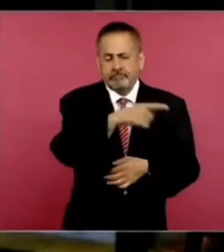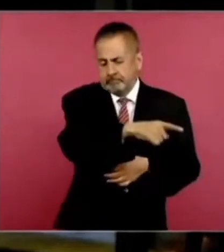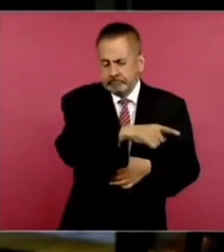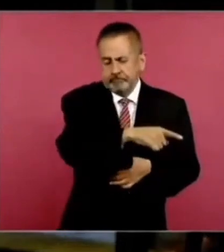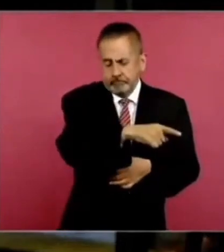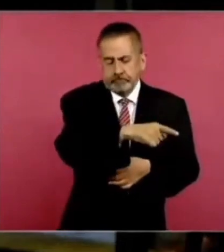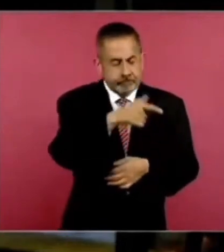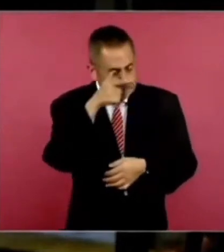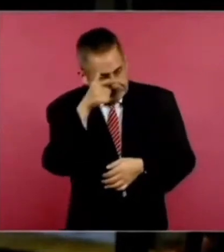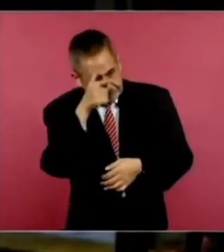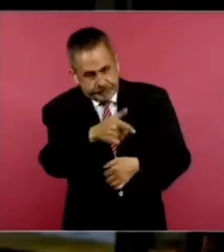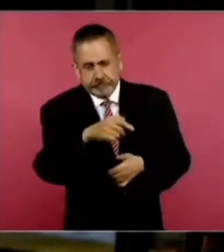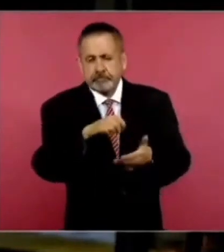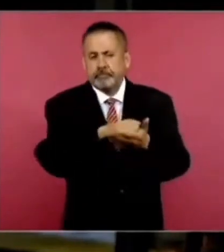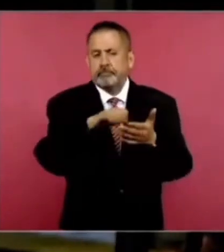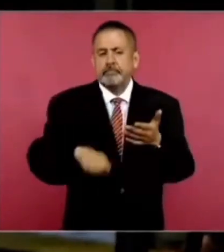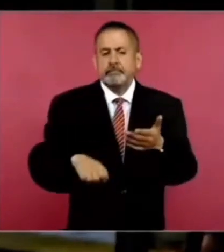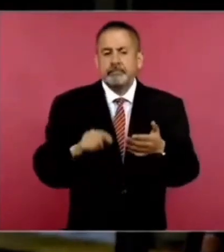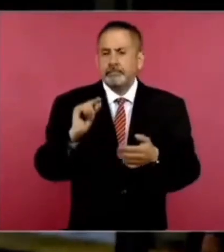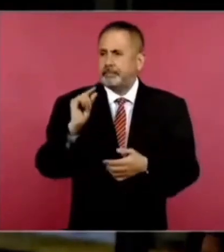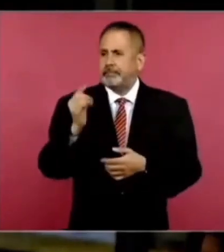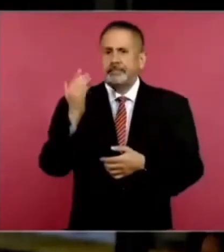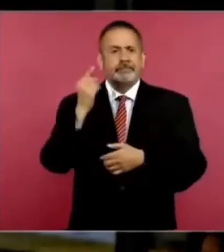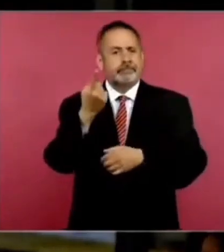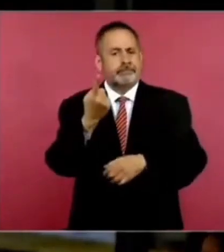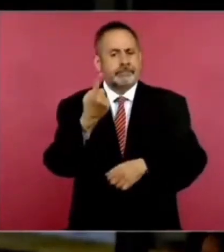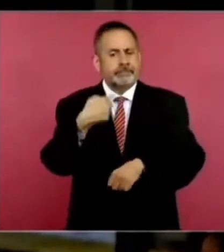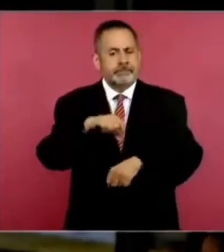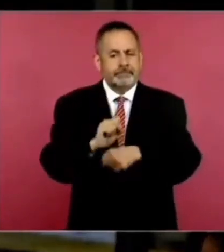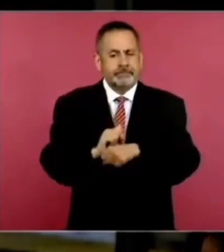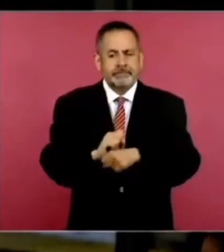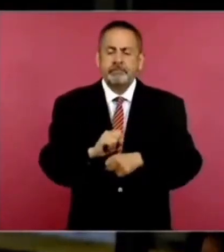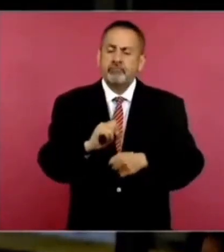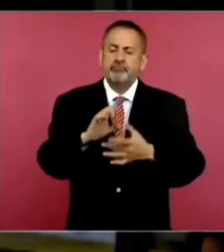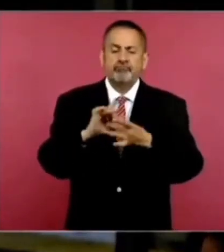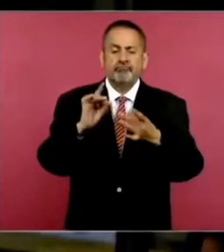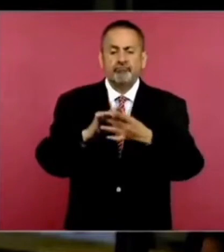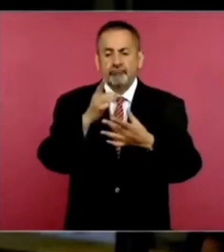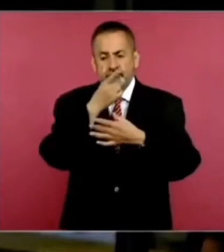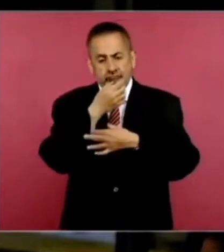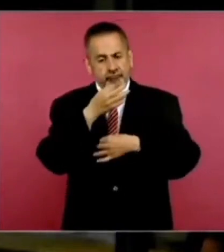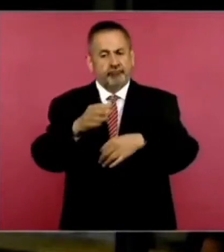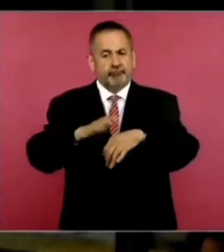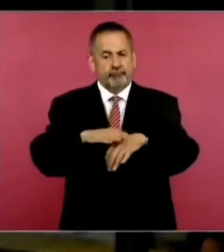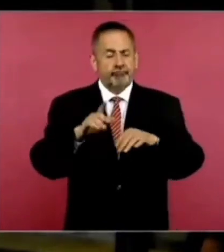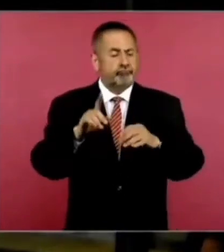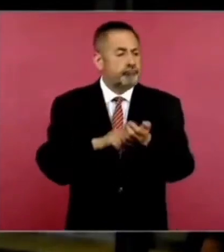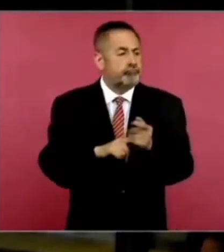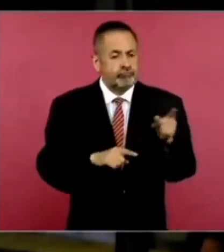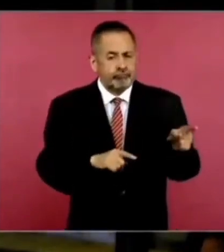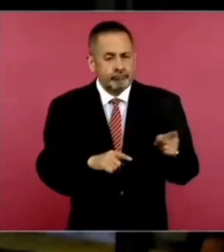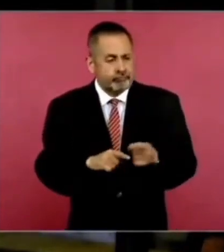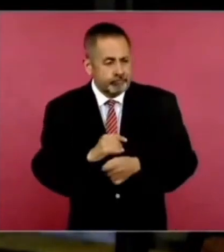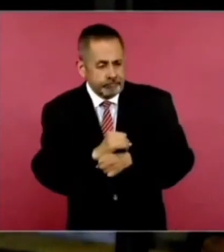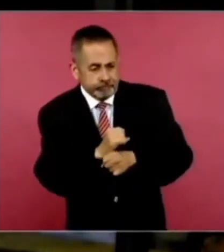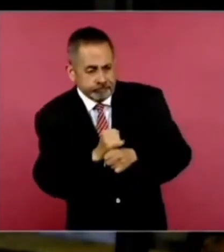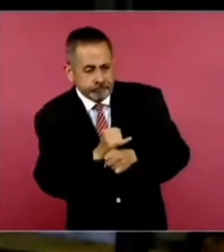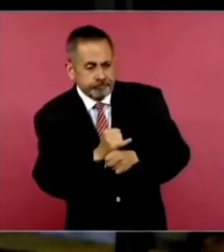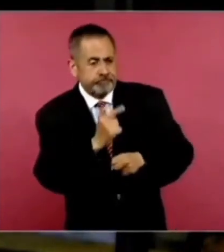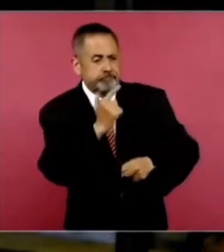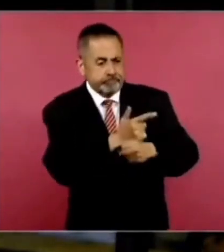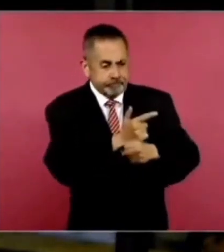delitos, como por ejemplo el mencionado hace unas semanas, en donde se anunciaron los avances de 2 carpetas de investigación sobre